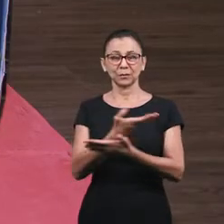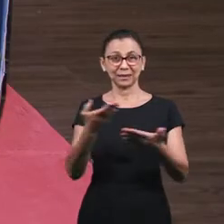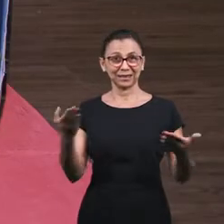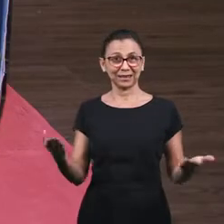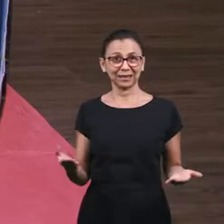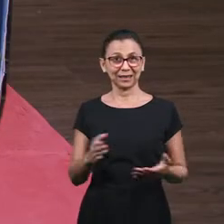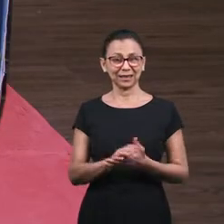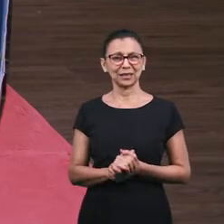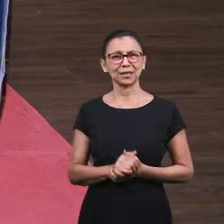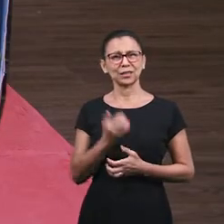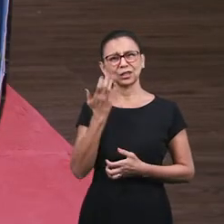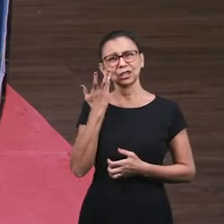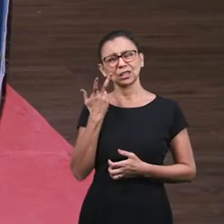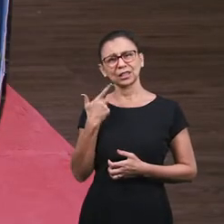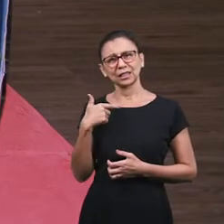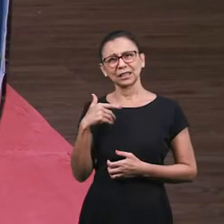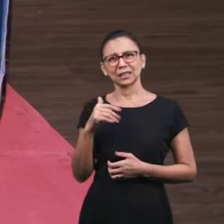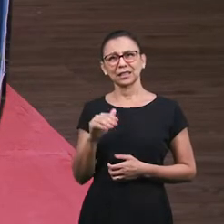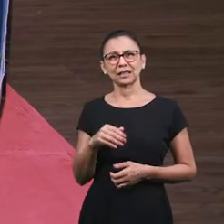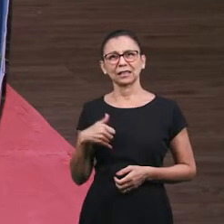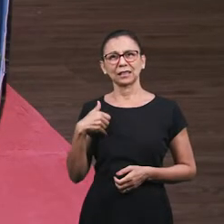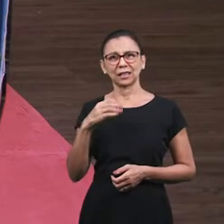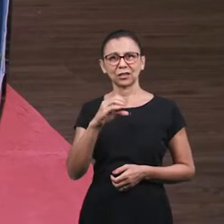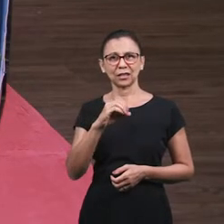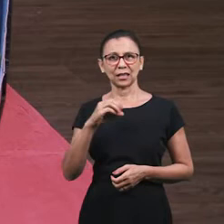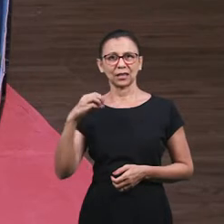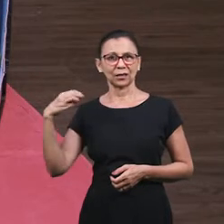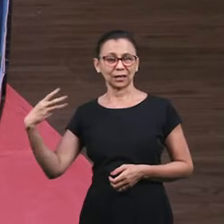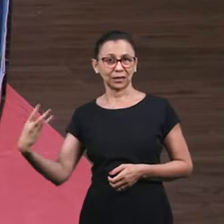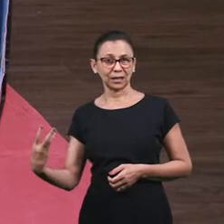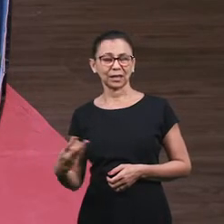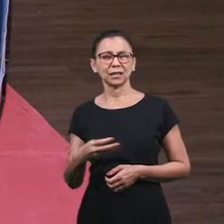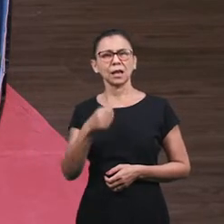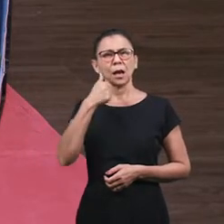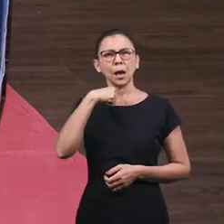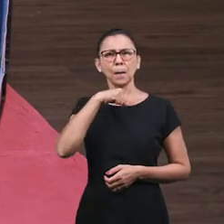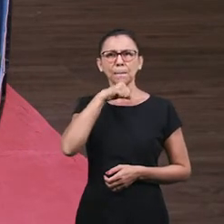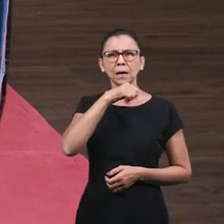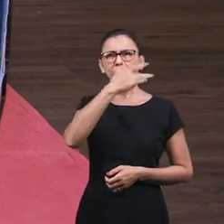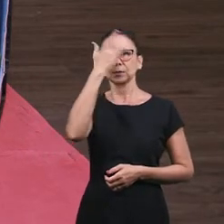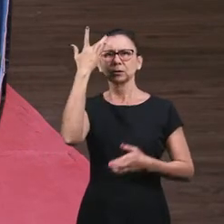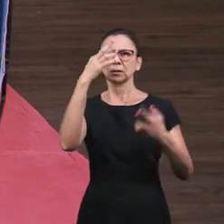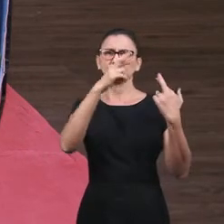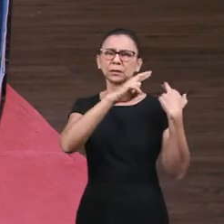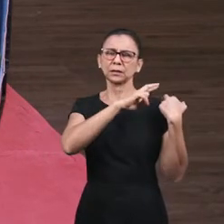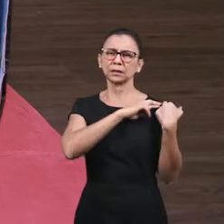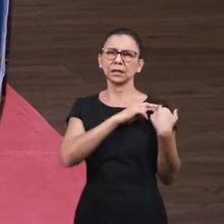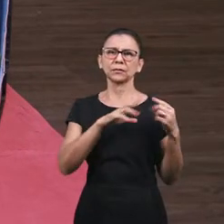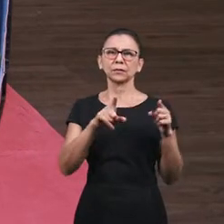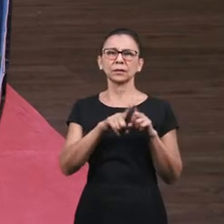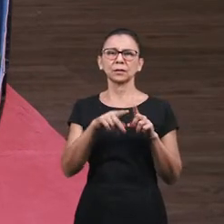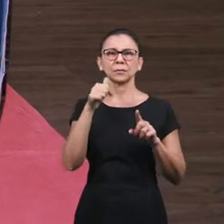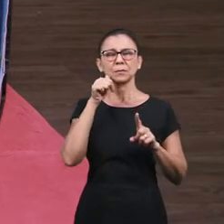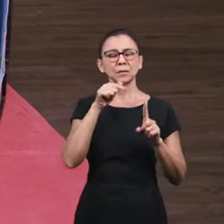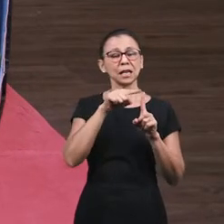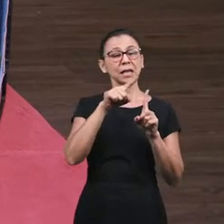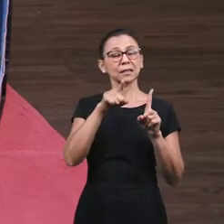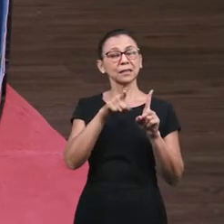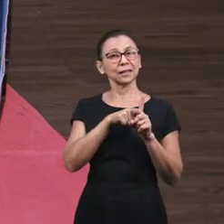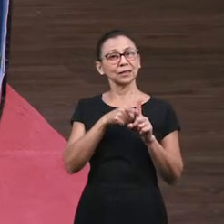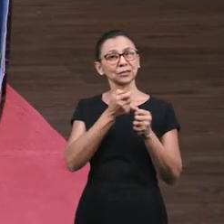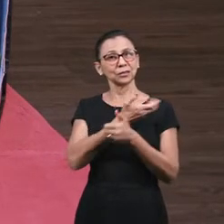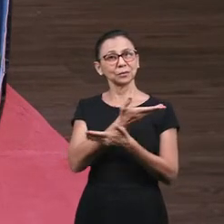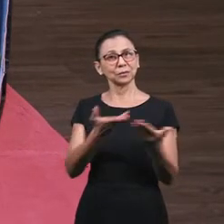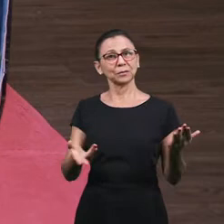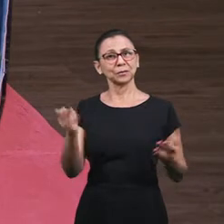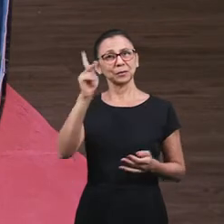Saludamos a los niños de 0 a 3 años, a las madres irresponsables y a las embarazadas con la paz del Señor